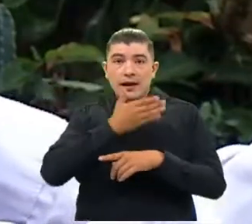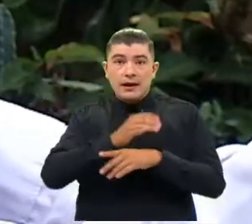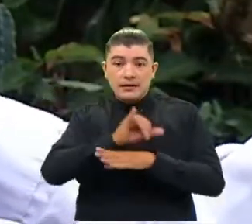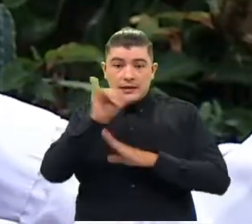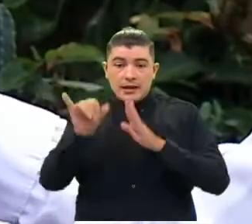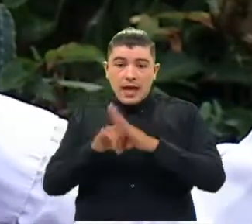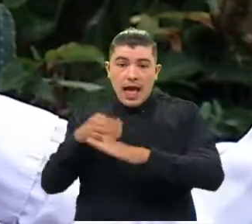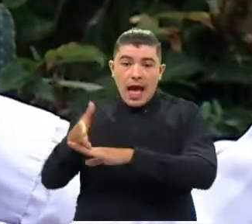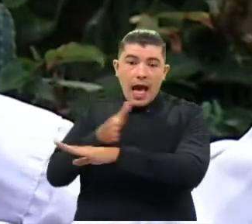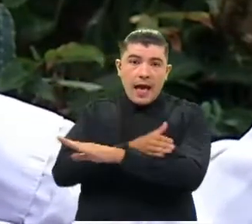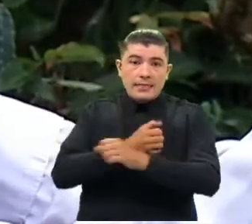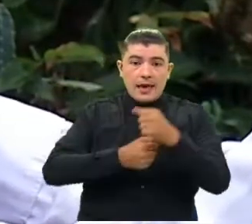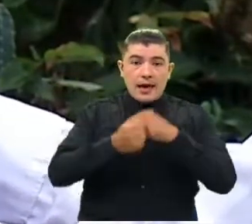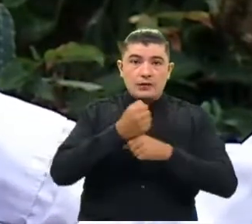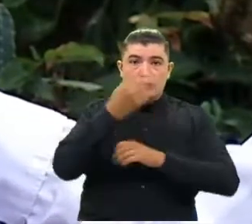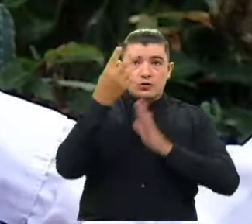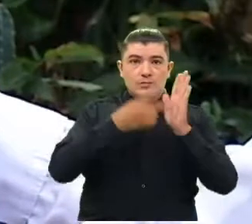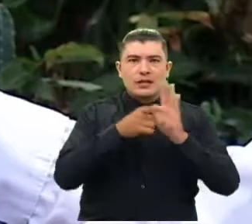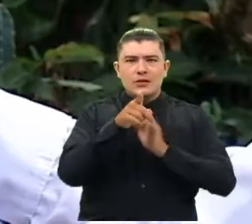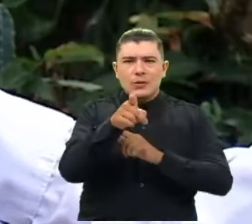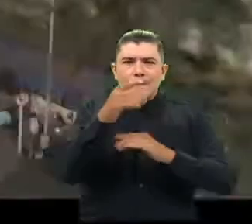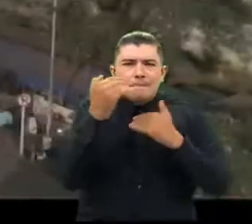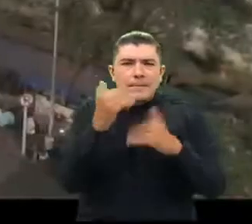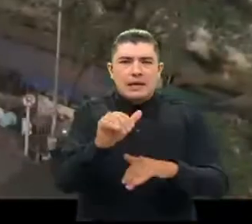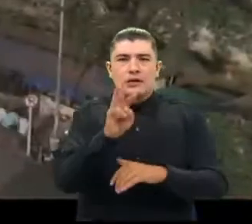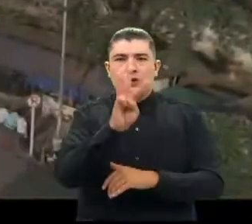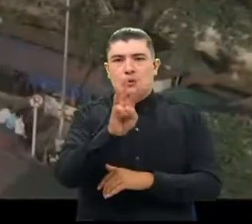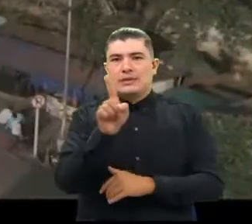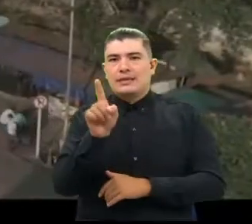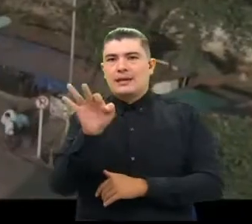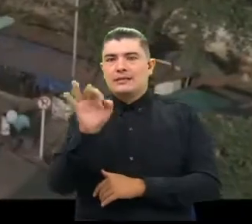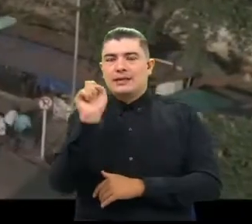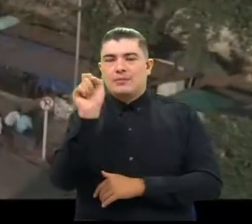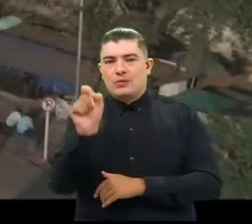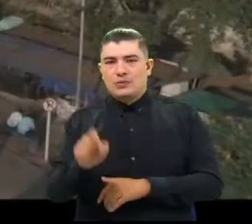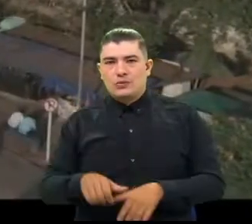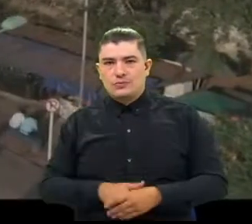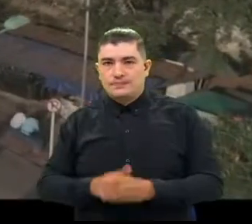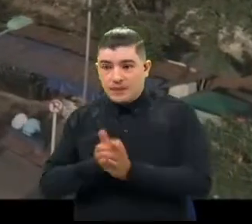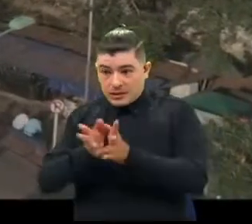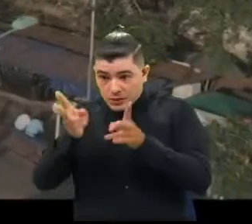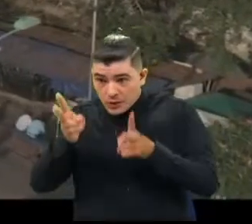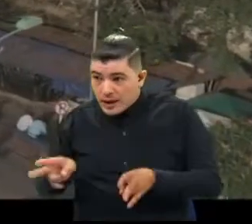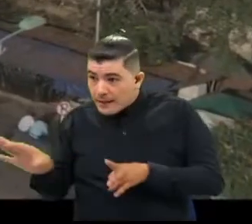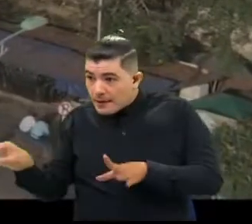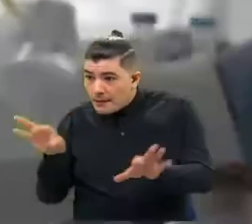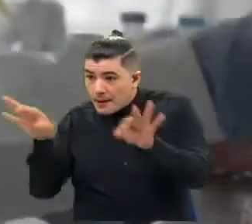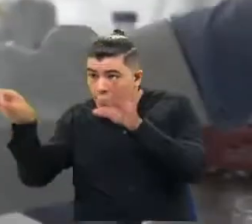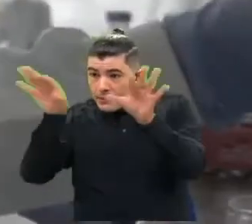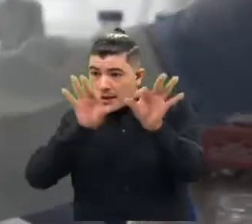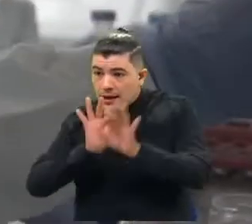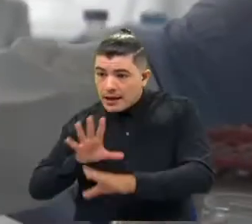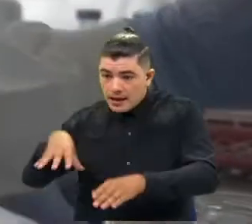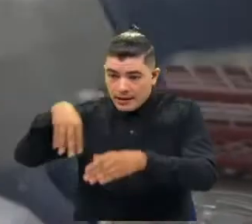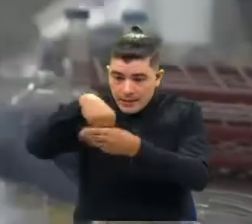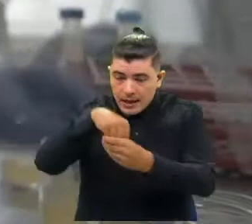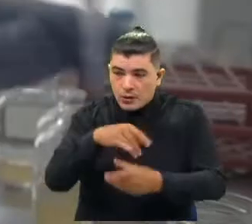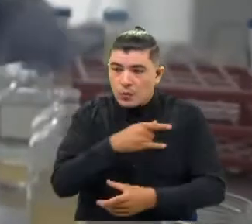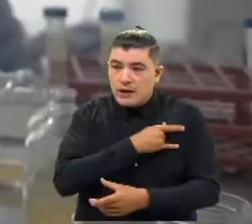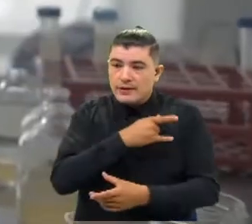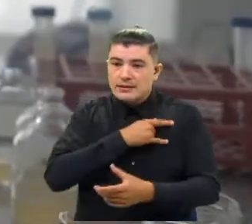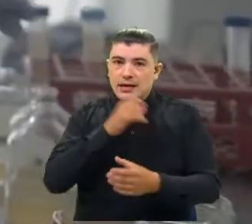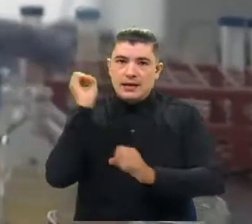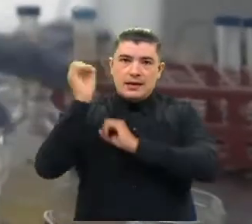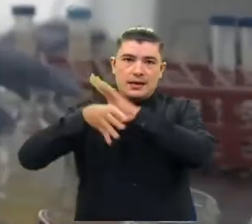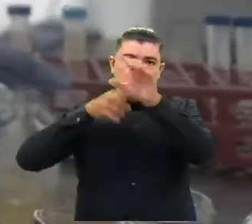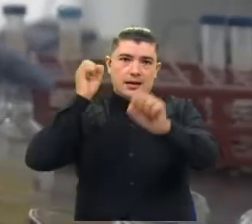2000 213 puntos los estudiantes que sean seleccionados para estudiar en la universidad industrial